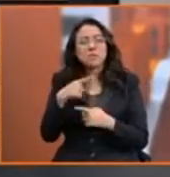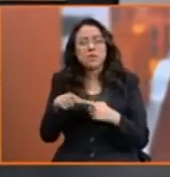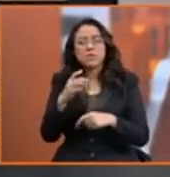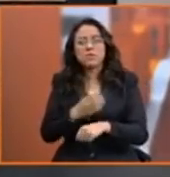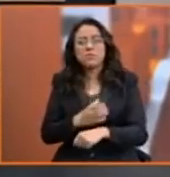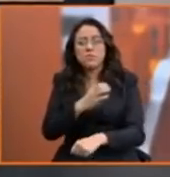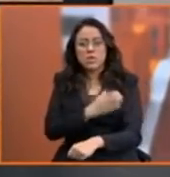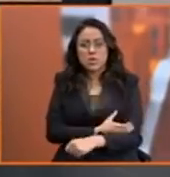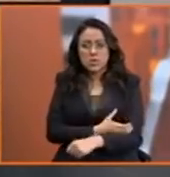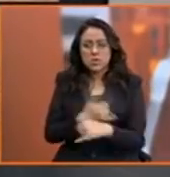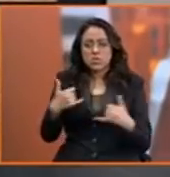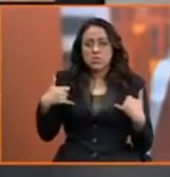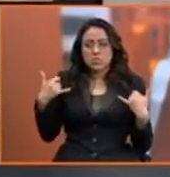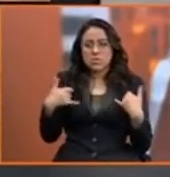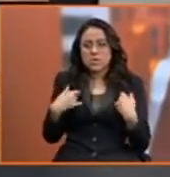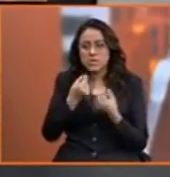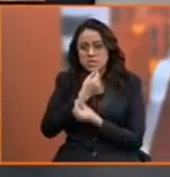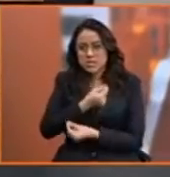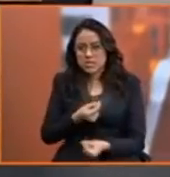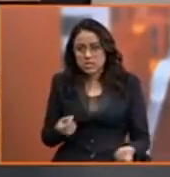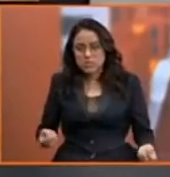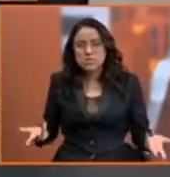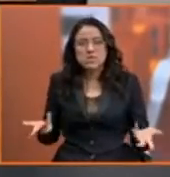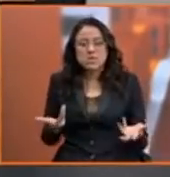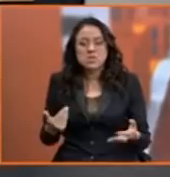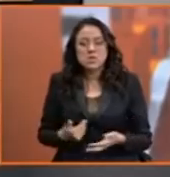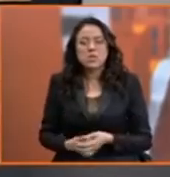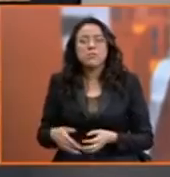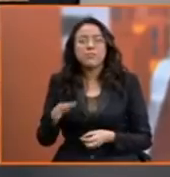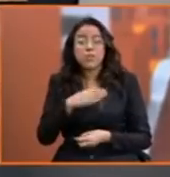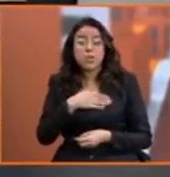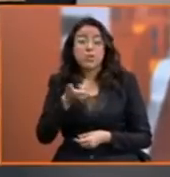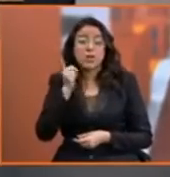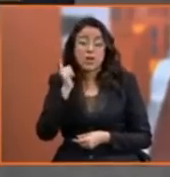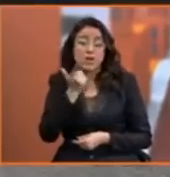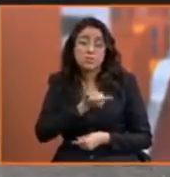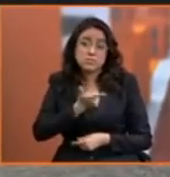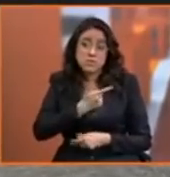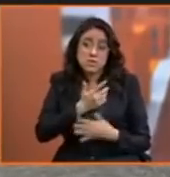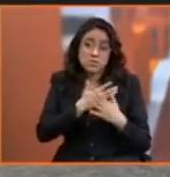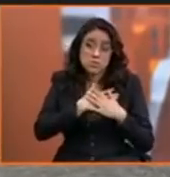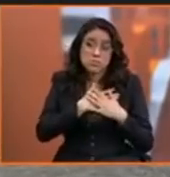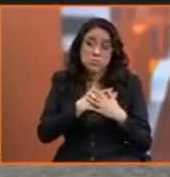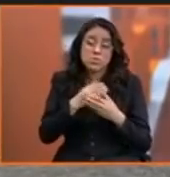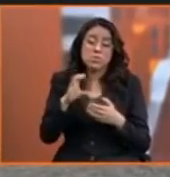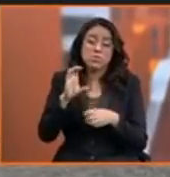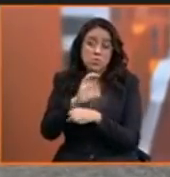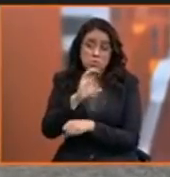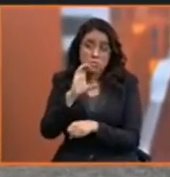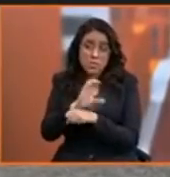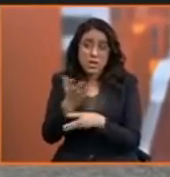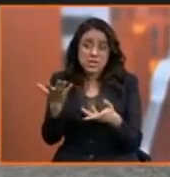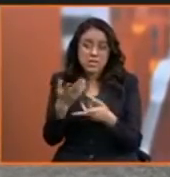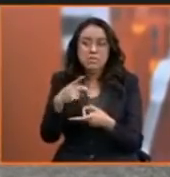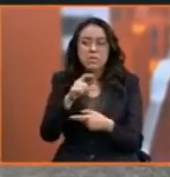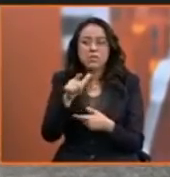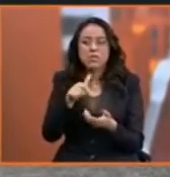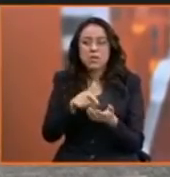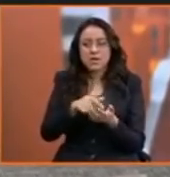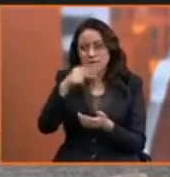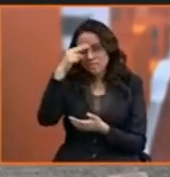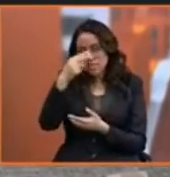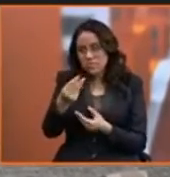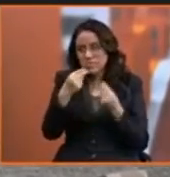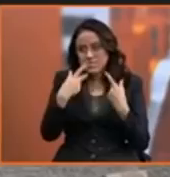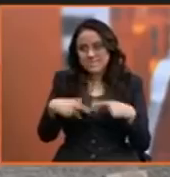compañía de los jóvenes, de los niños, bueno, y que espero que la reciban con mucho amor. Se hizo en Colombia, pero hay una cuota mexicana muy